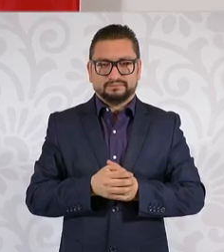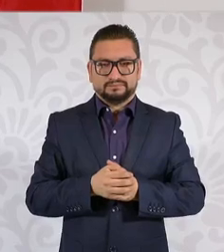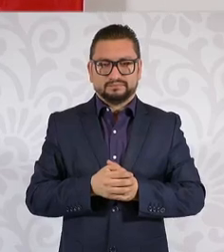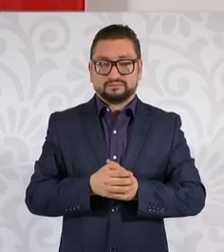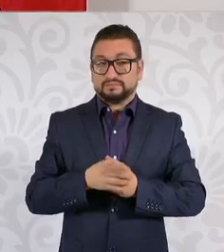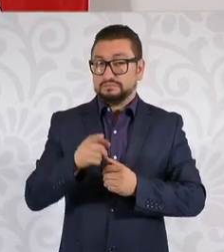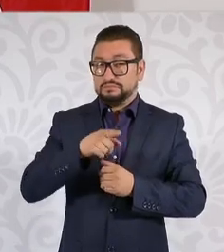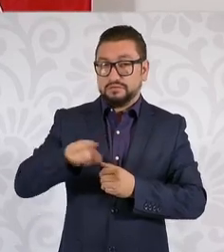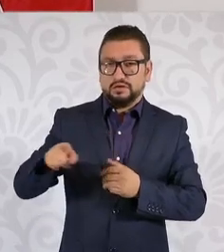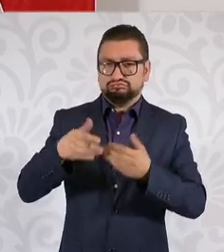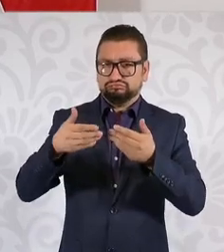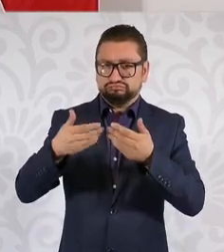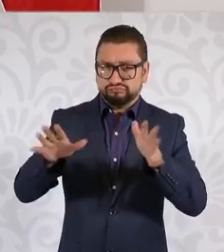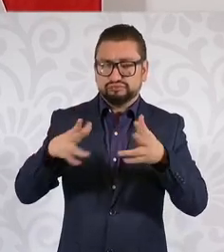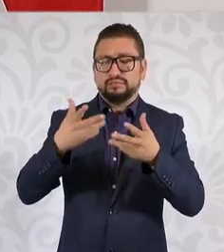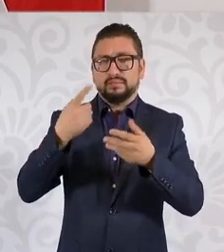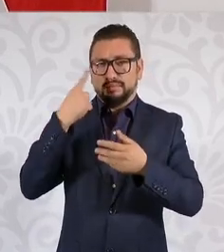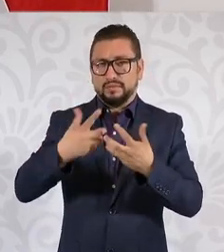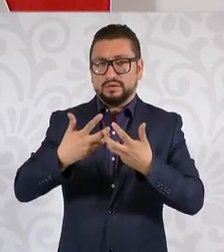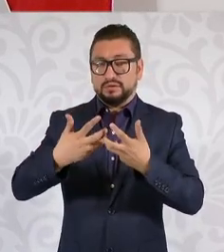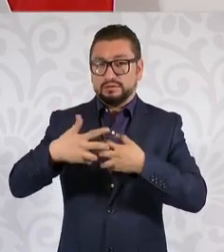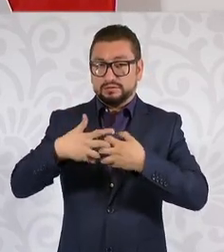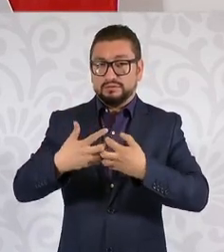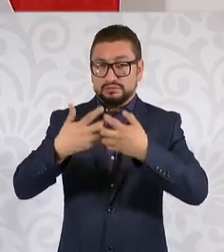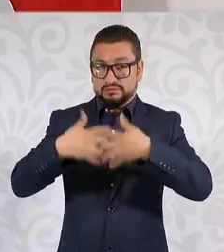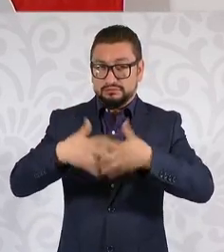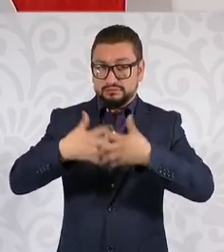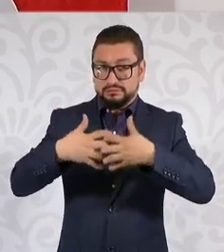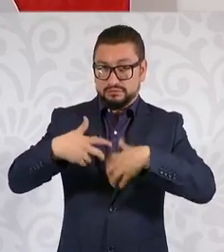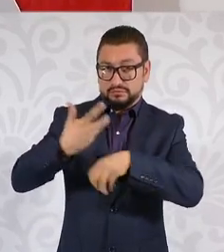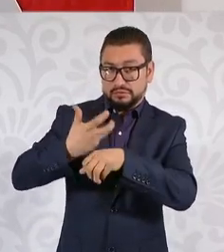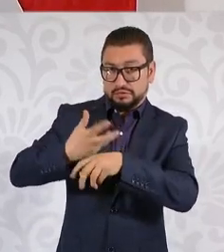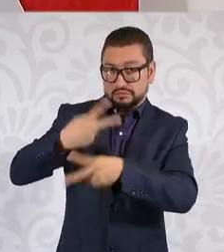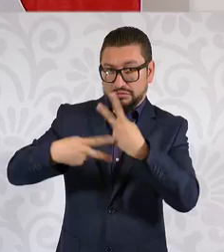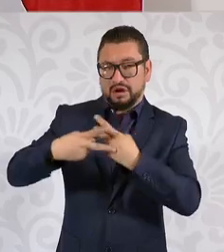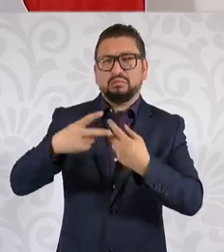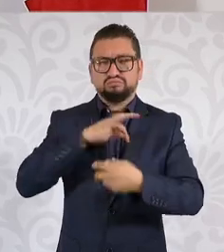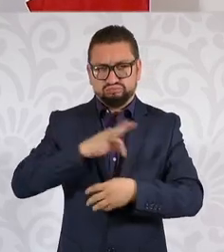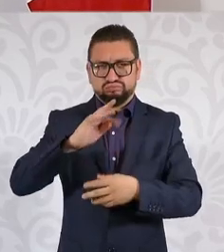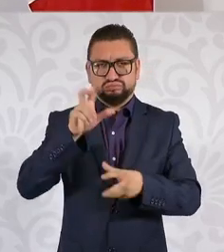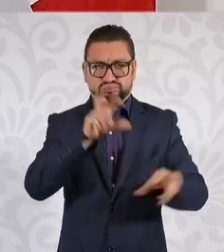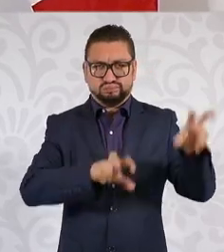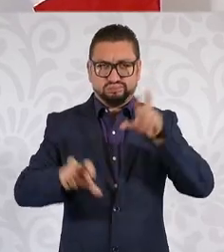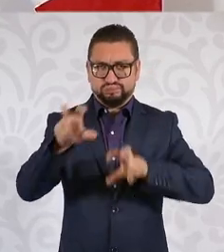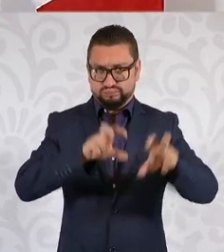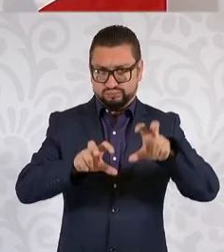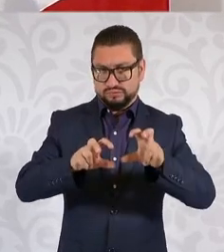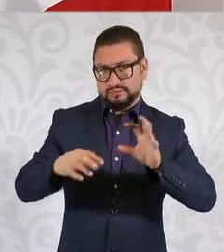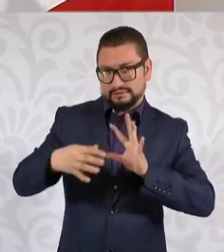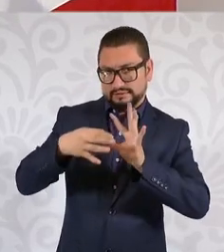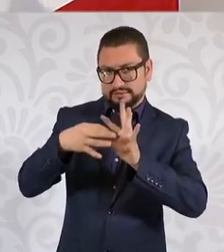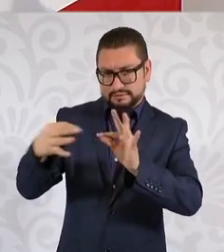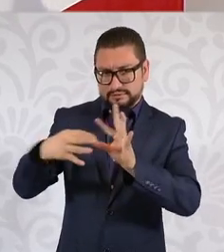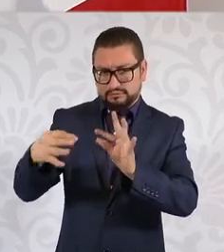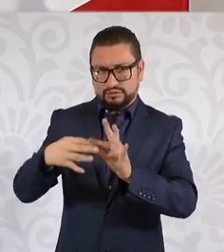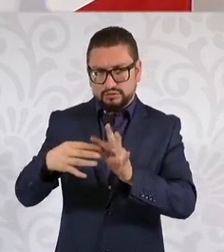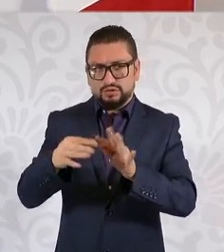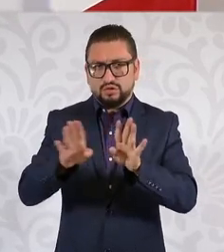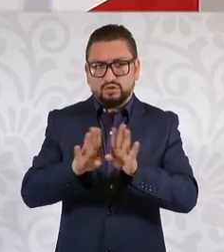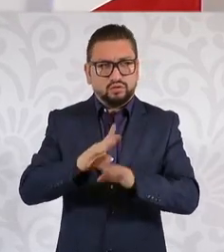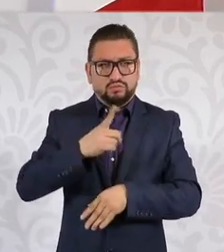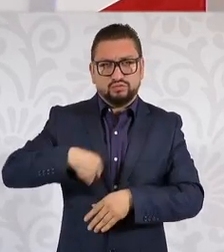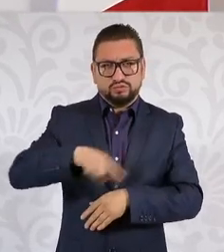la apertura para la inversión en nuestro país y explicarles nuestro modelo de polos de bienestar